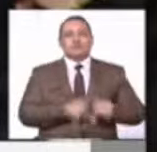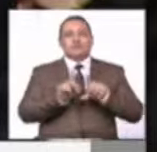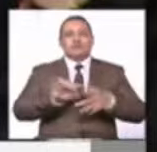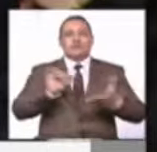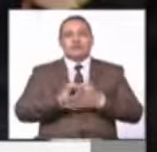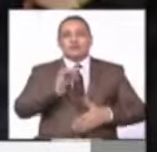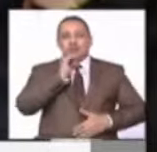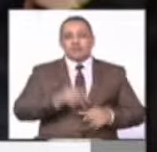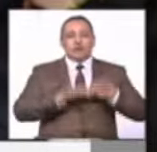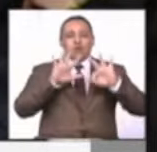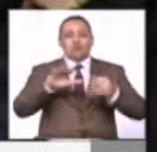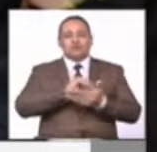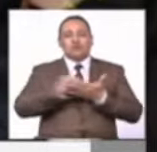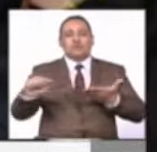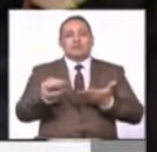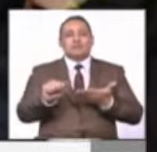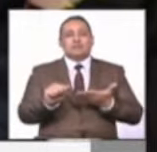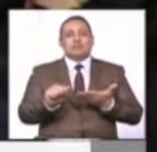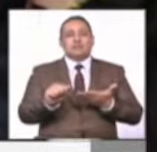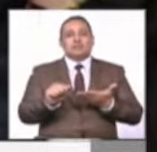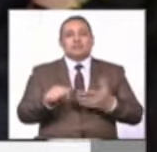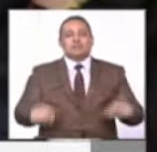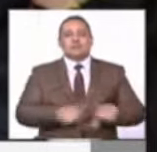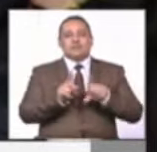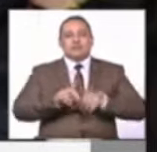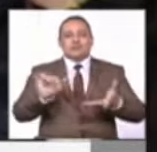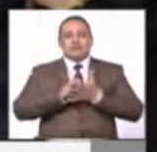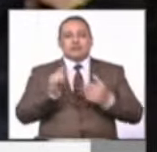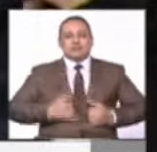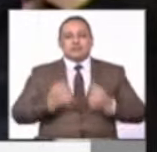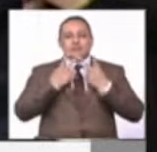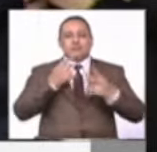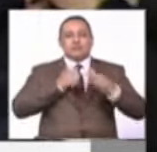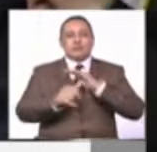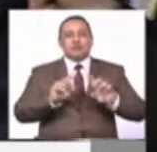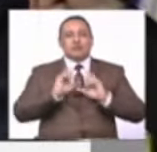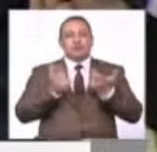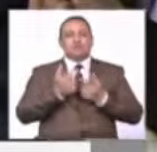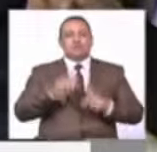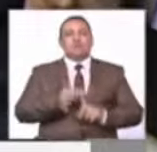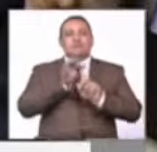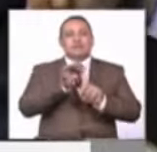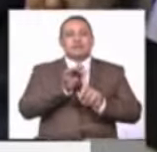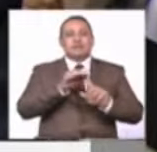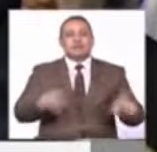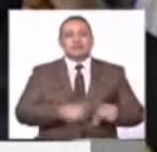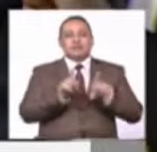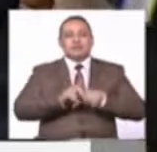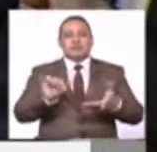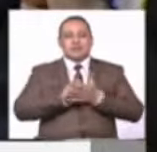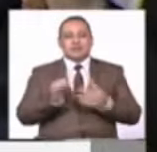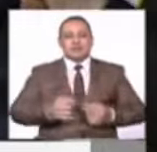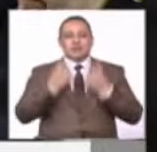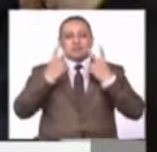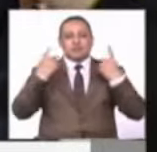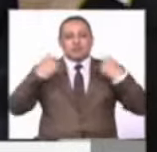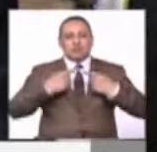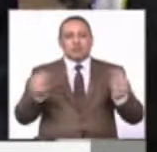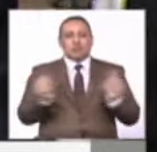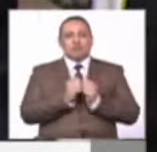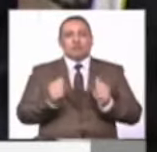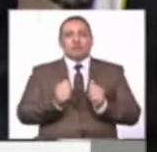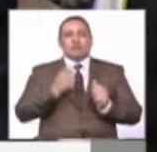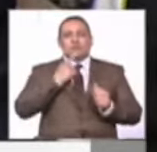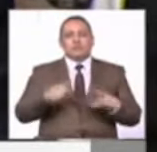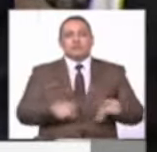8 meses para tener 75 y el miembro de la comisión especial presidente del tribunal constitucional Ernesto